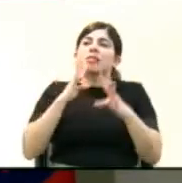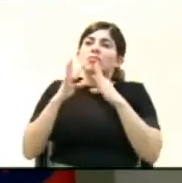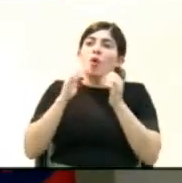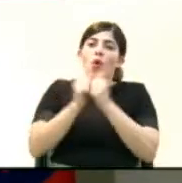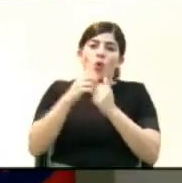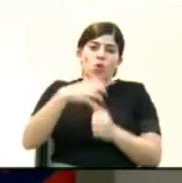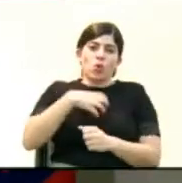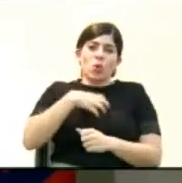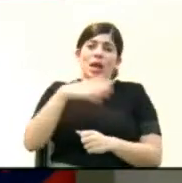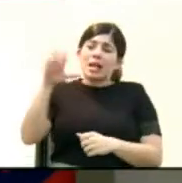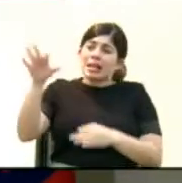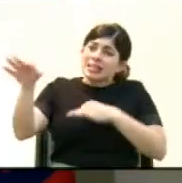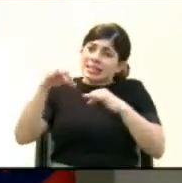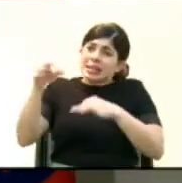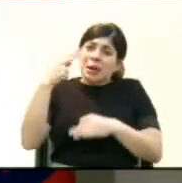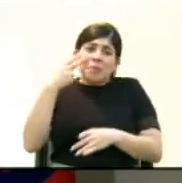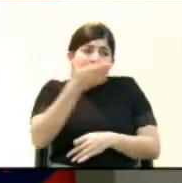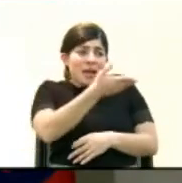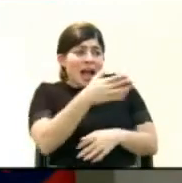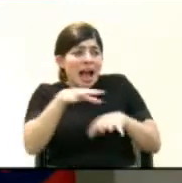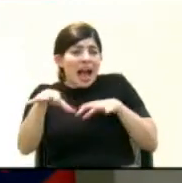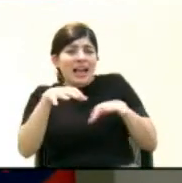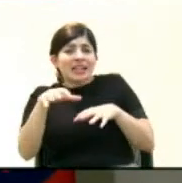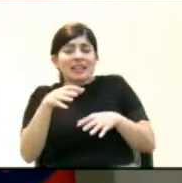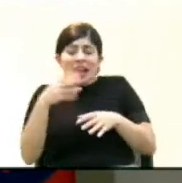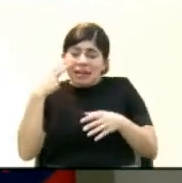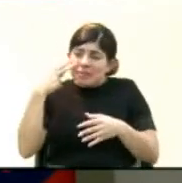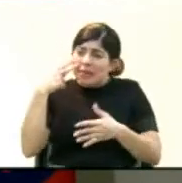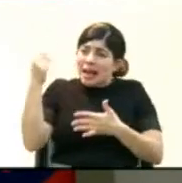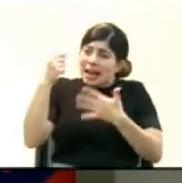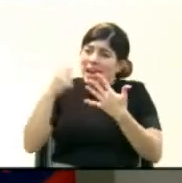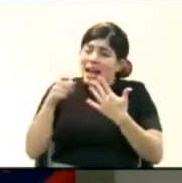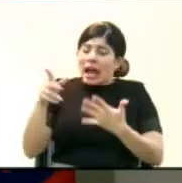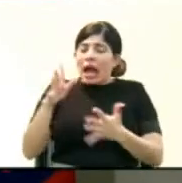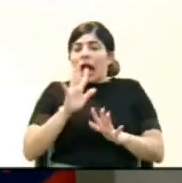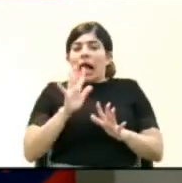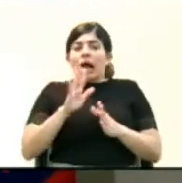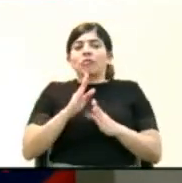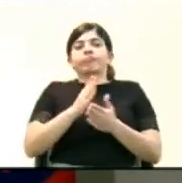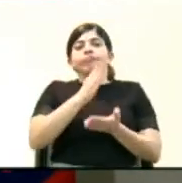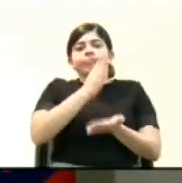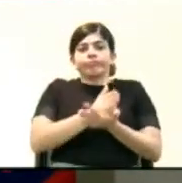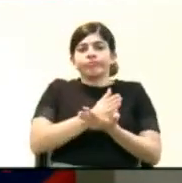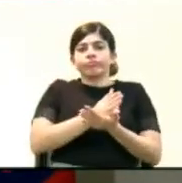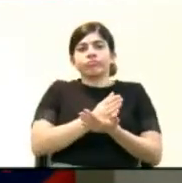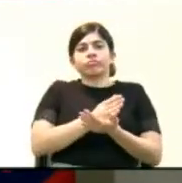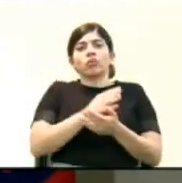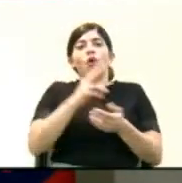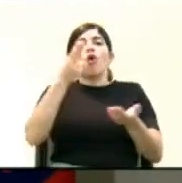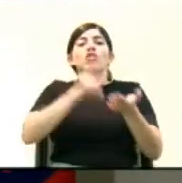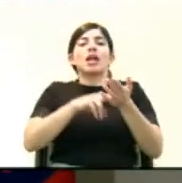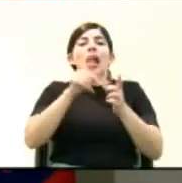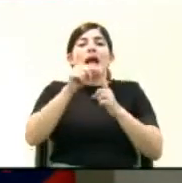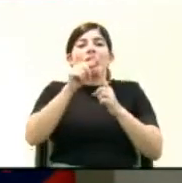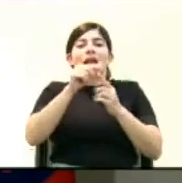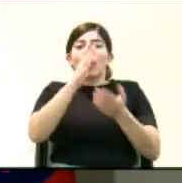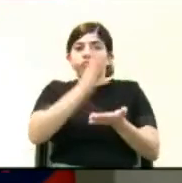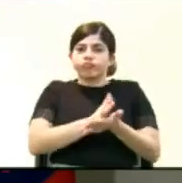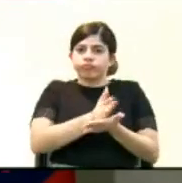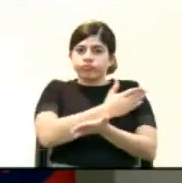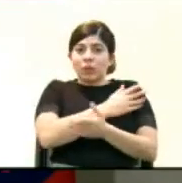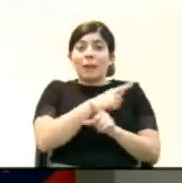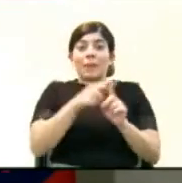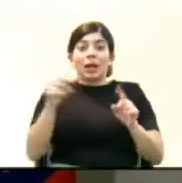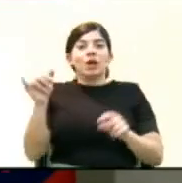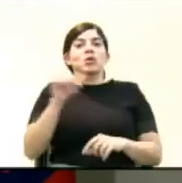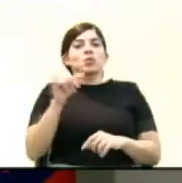propietarios para hacerles ver pues, la actividad que se está desarrollando y se han eliminado, en el acto se han rescindido los contratos de alquiler. Pero nos hemos